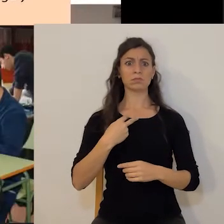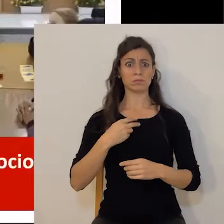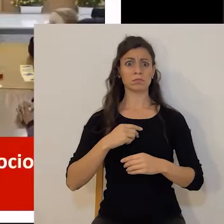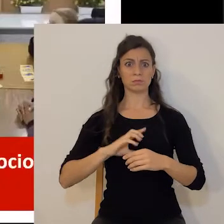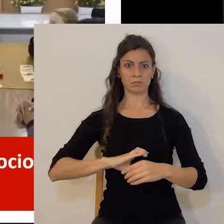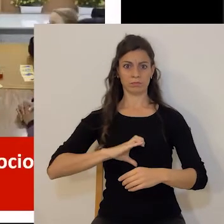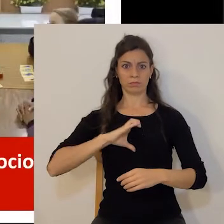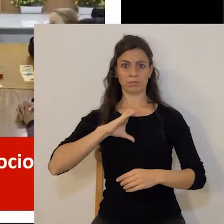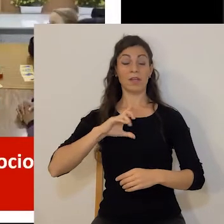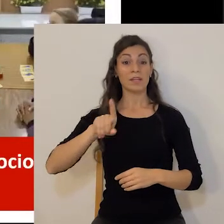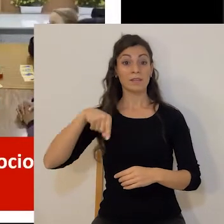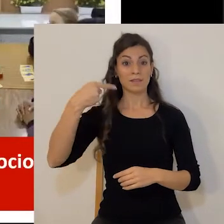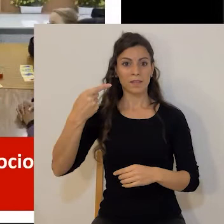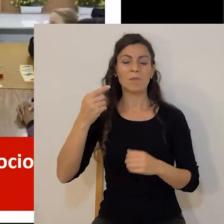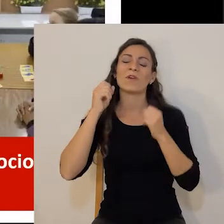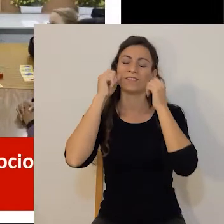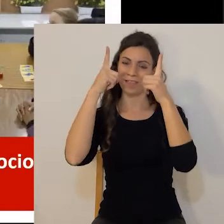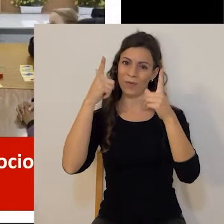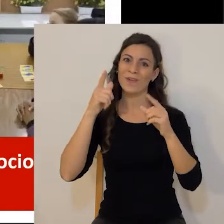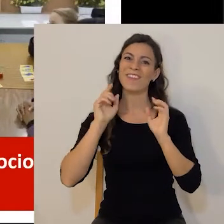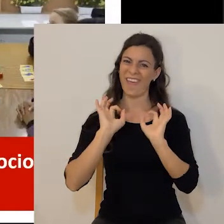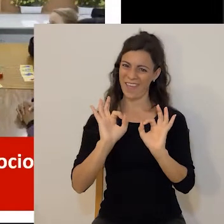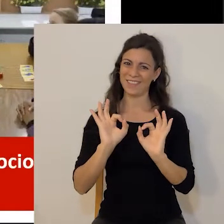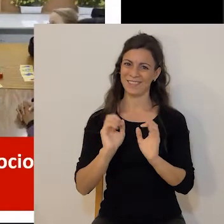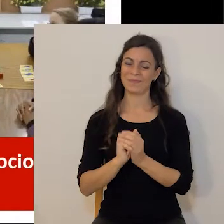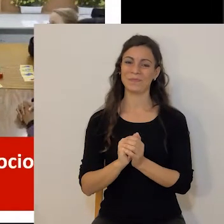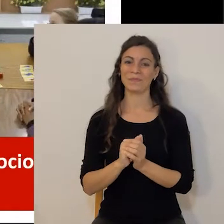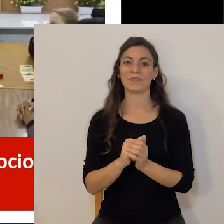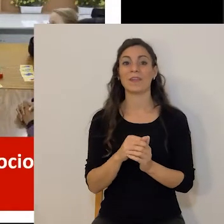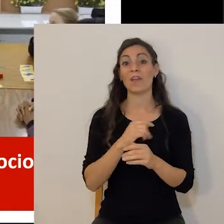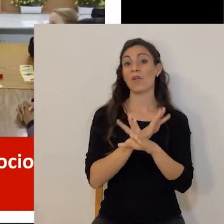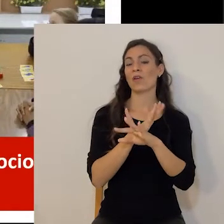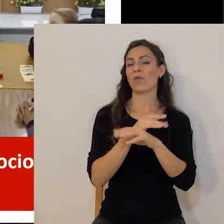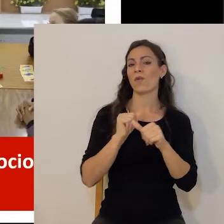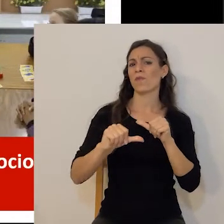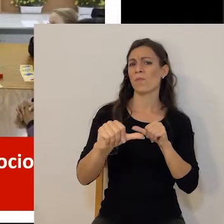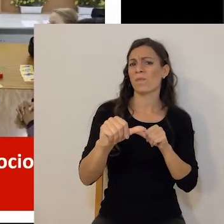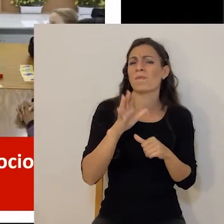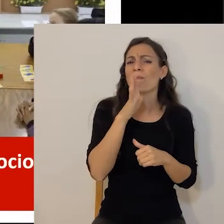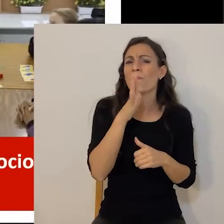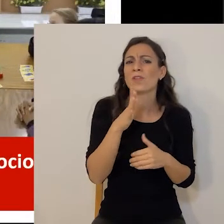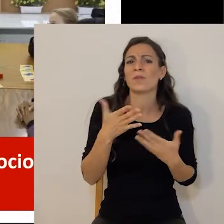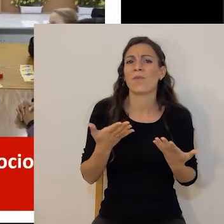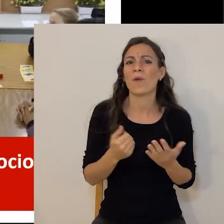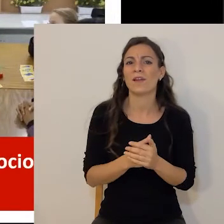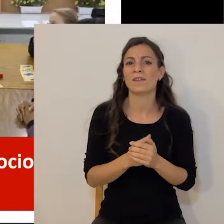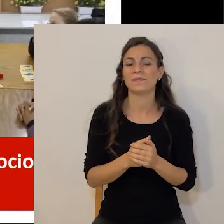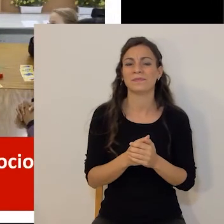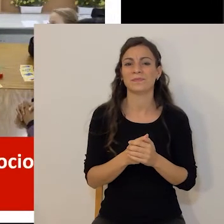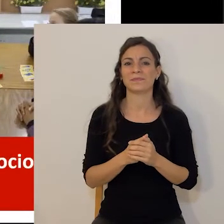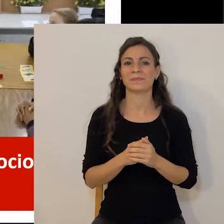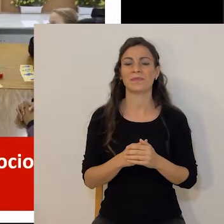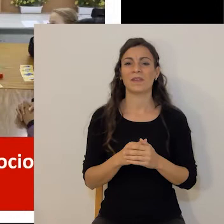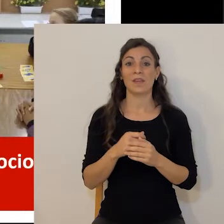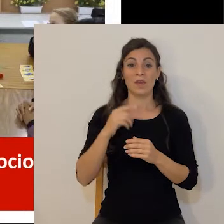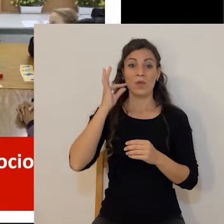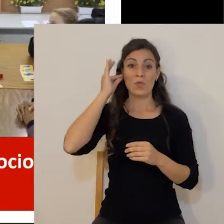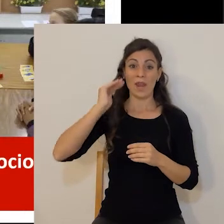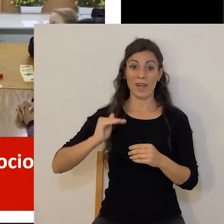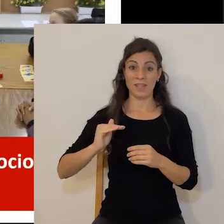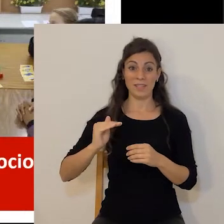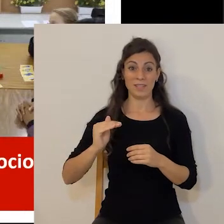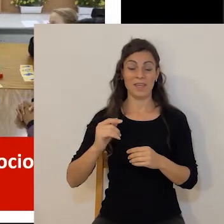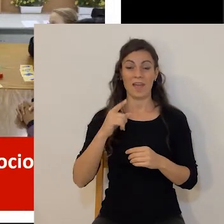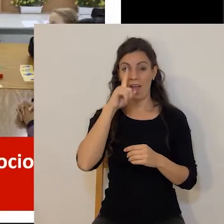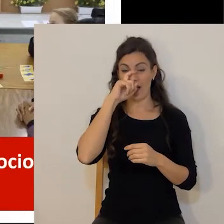para que realmente luego puedan ver, ¿no? ¿Por qué empezamos con el juego? Pues empezamos con el juego con una niñita que vino en el